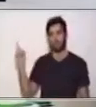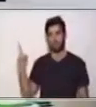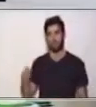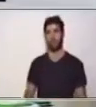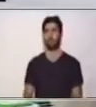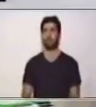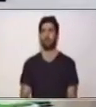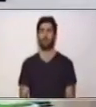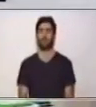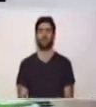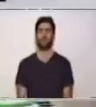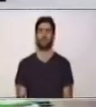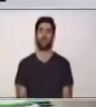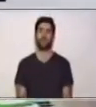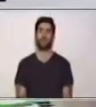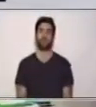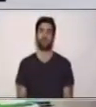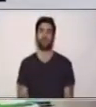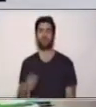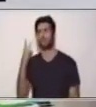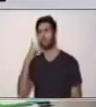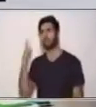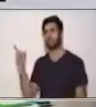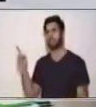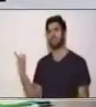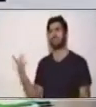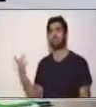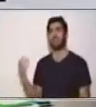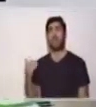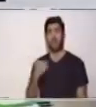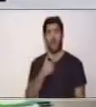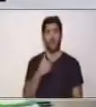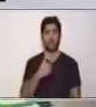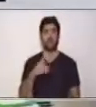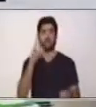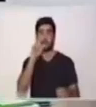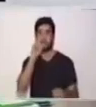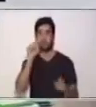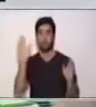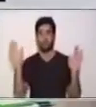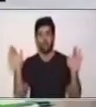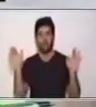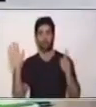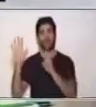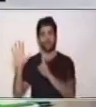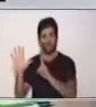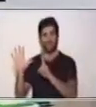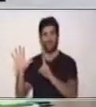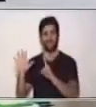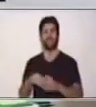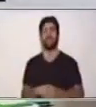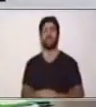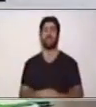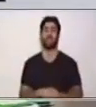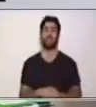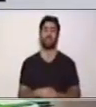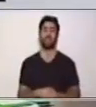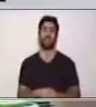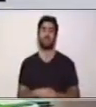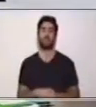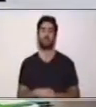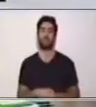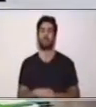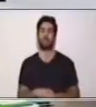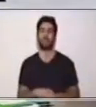¿Qué observamos nosotros aquí? Hay seis pajaritos. Ya tenemos seis pajaritos acá.